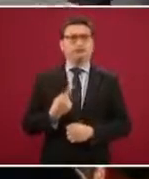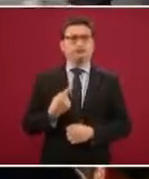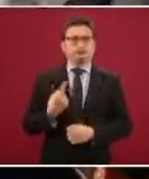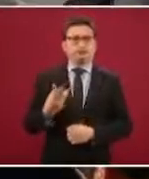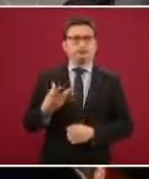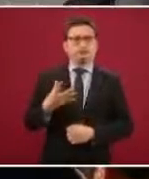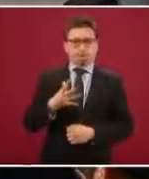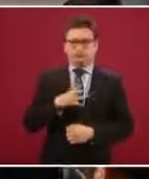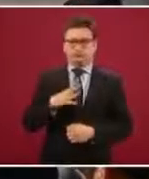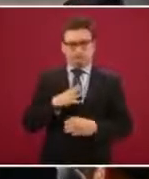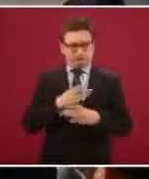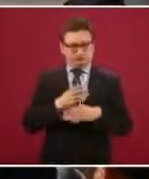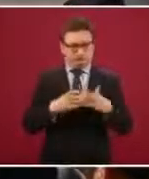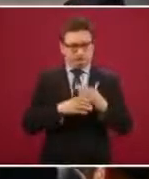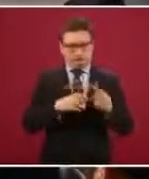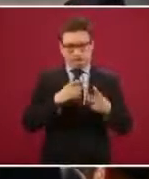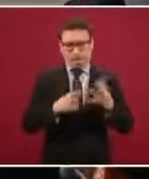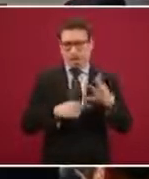vienes